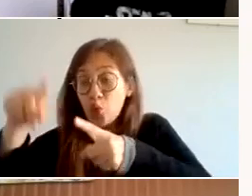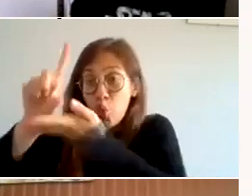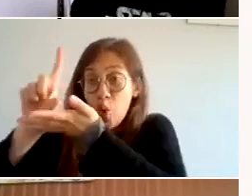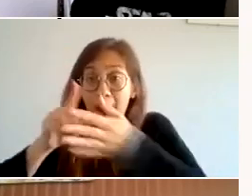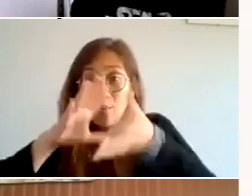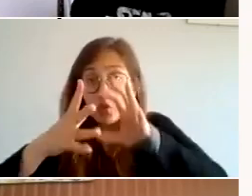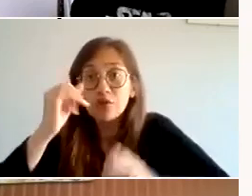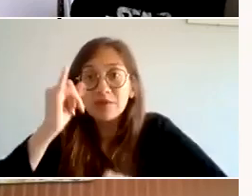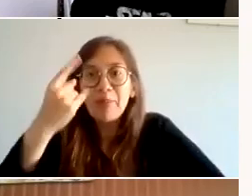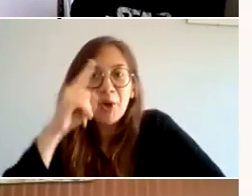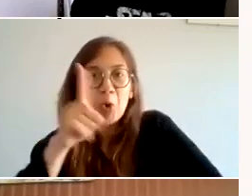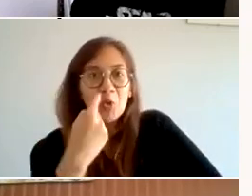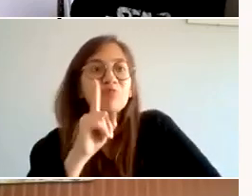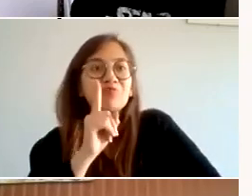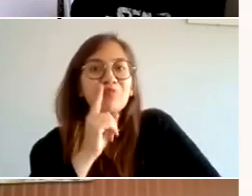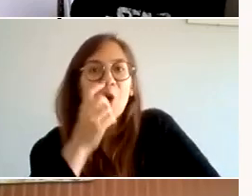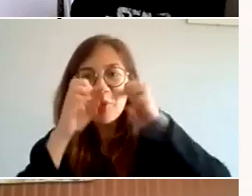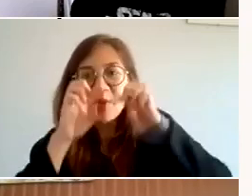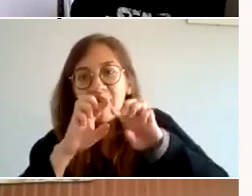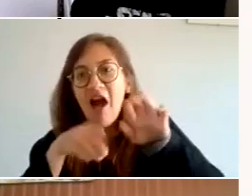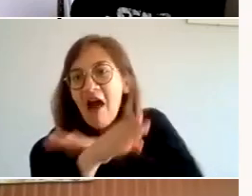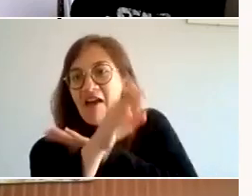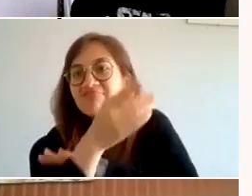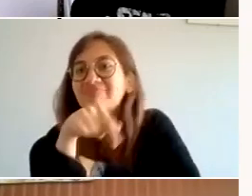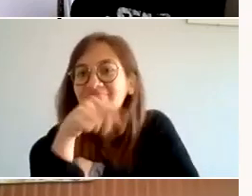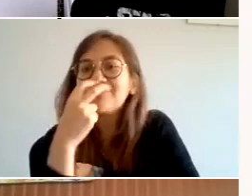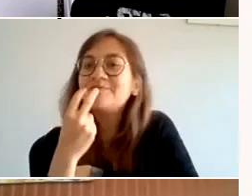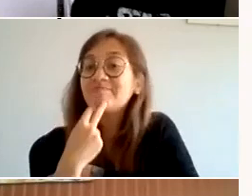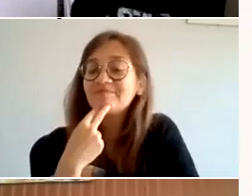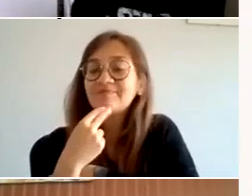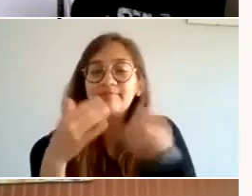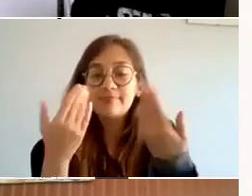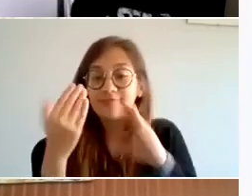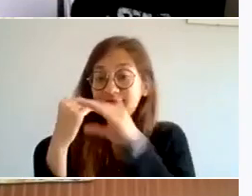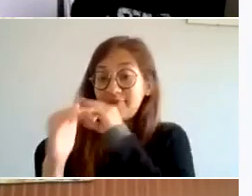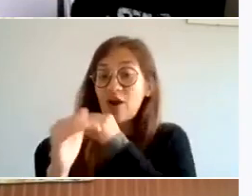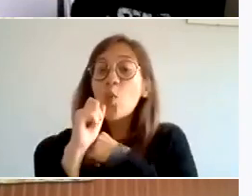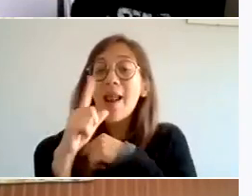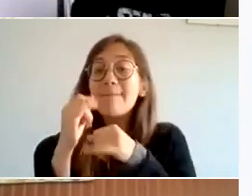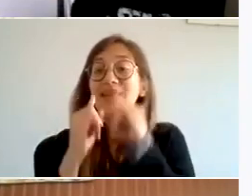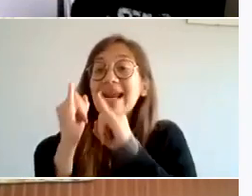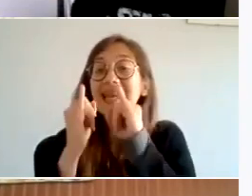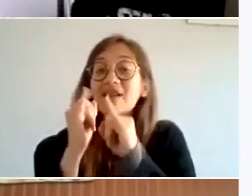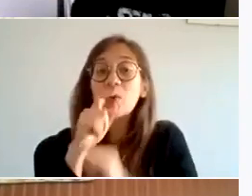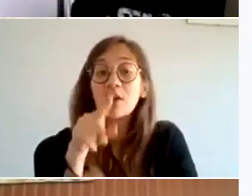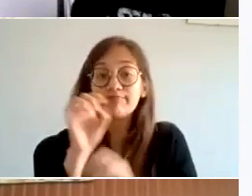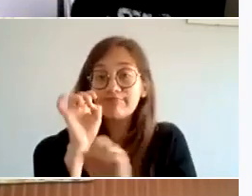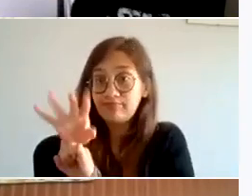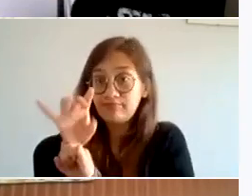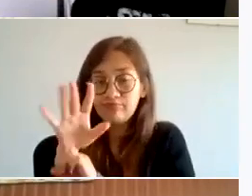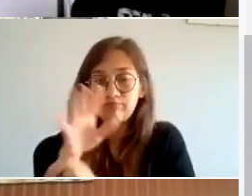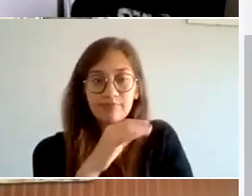Sigamos entonces. Les voy a copiar esto en el link. Vamos a copiar esto primero acá.